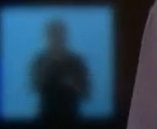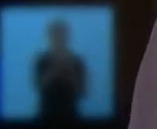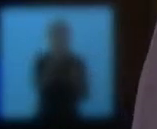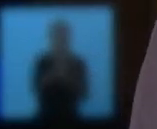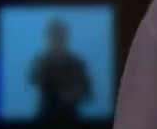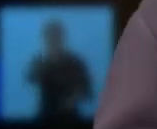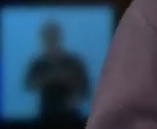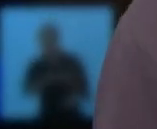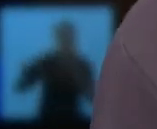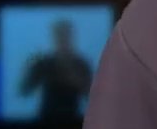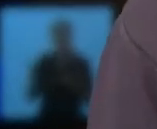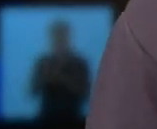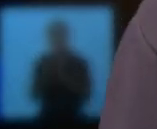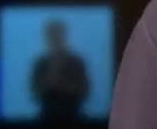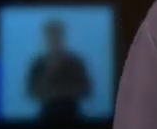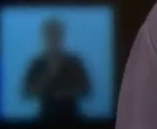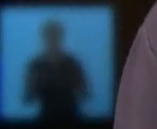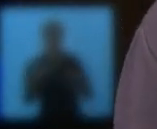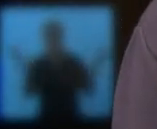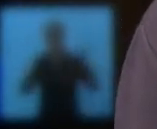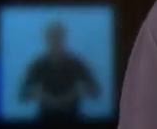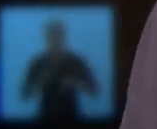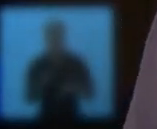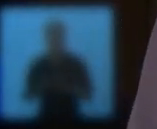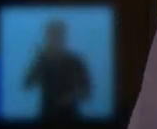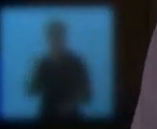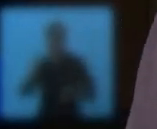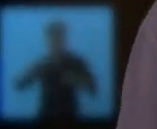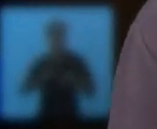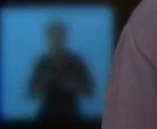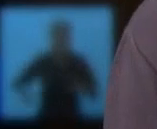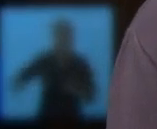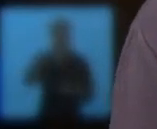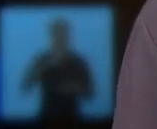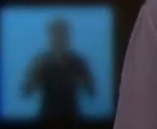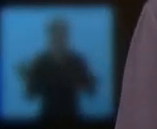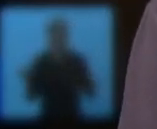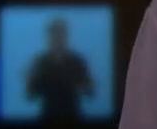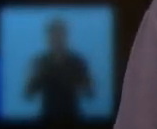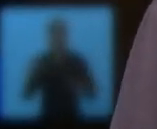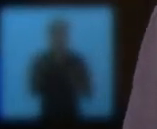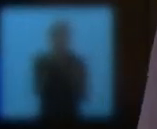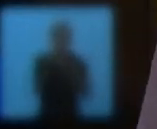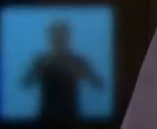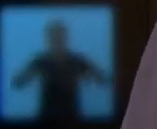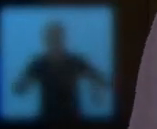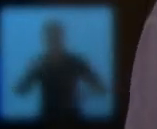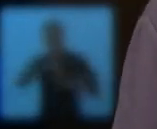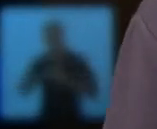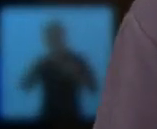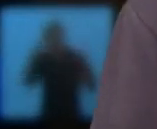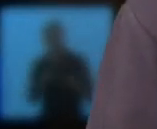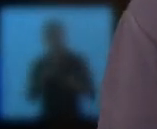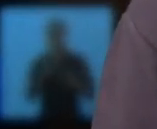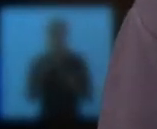pequeños cambios en el formato, incorporarse como parte del tema del debate, en este formato no estuvo. Entonces, cómo se reconstruye y se